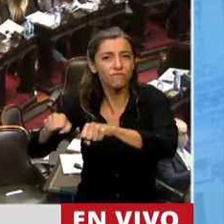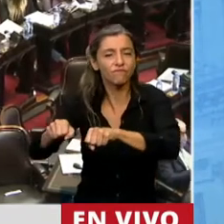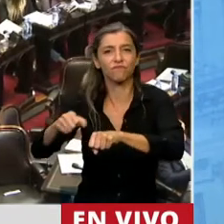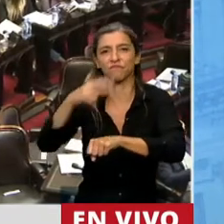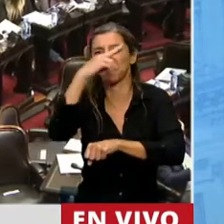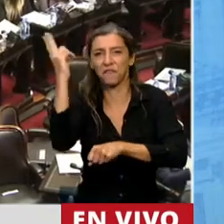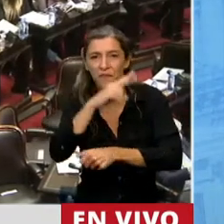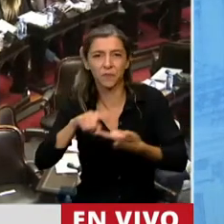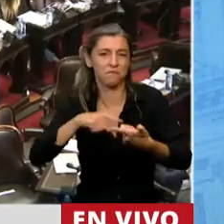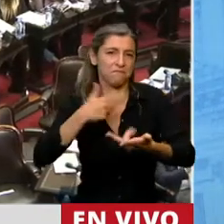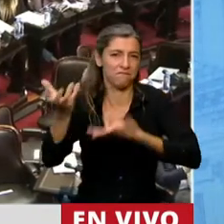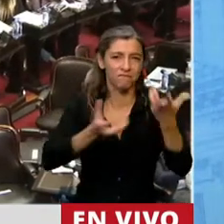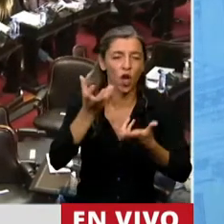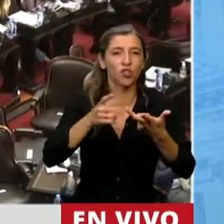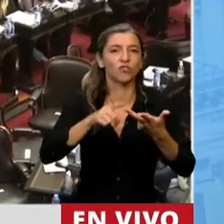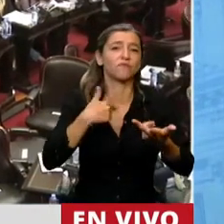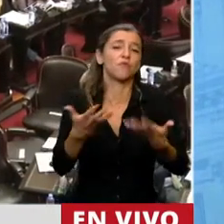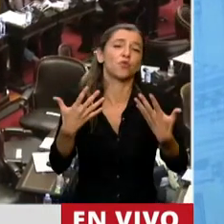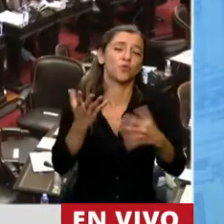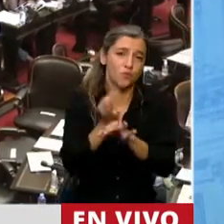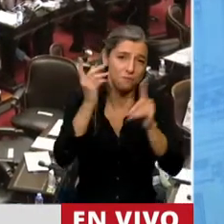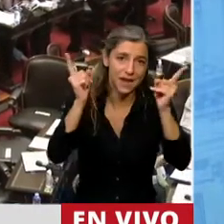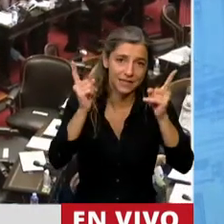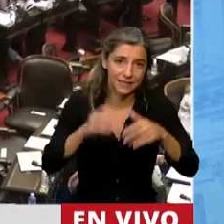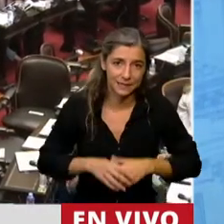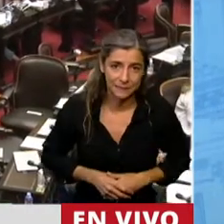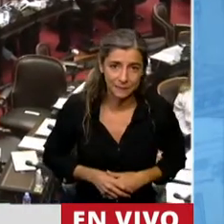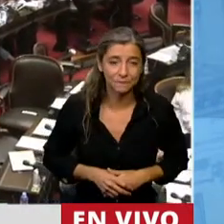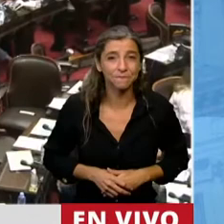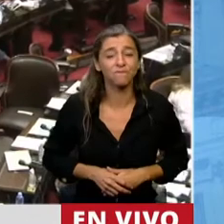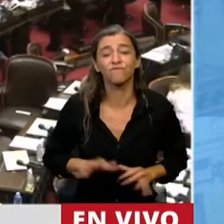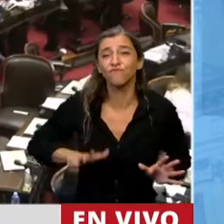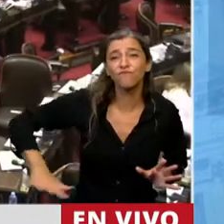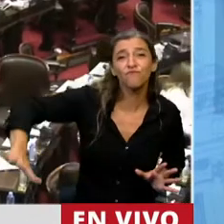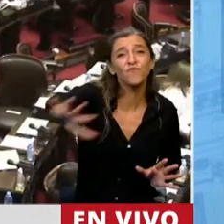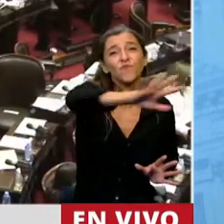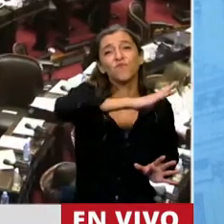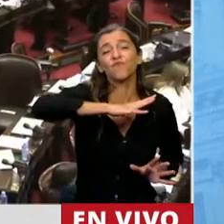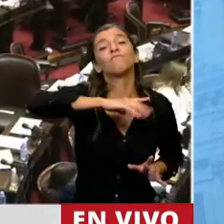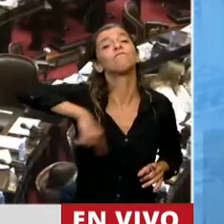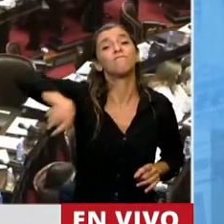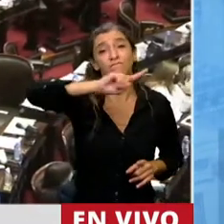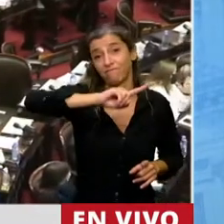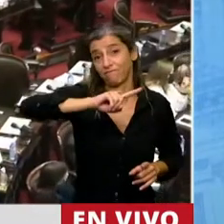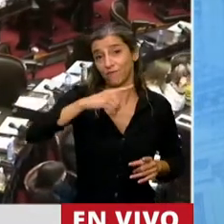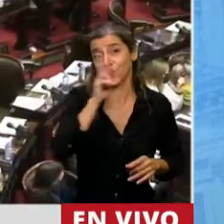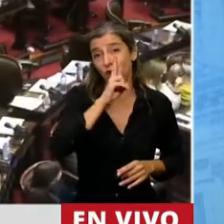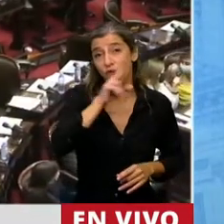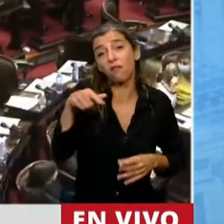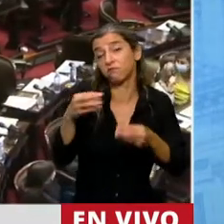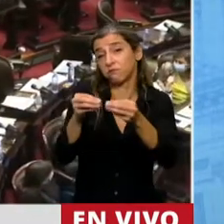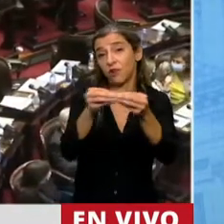enfermeras, cocineras y, por supuesto, maestras. Eran las compañeras de los obreros, las